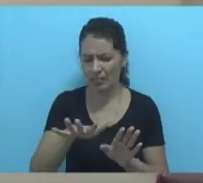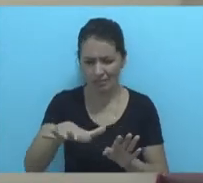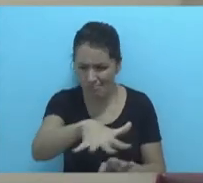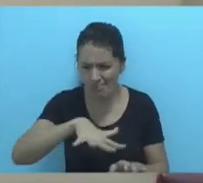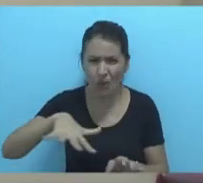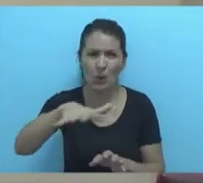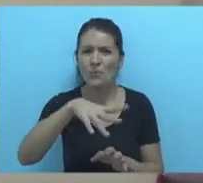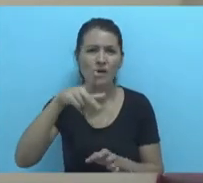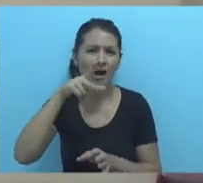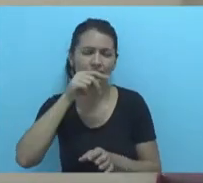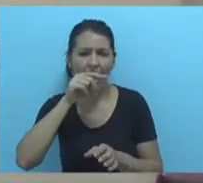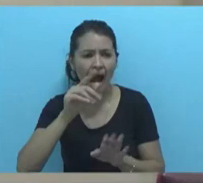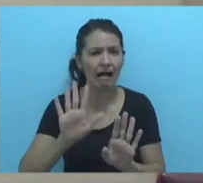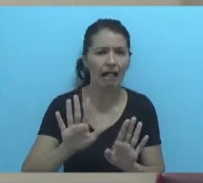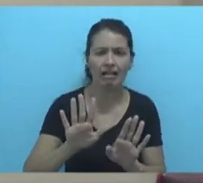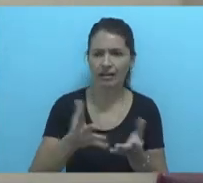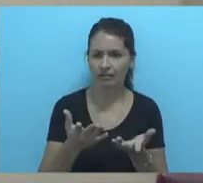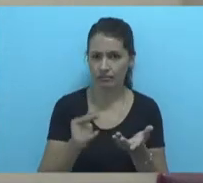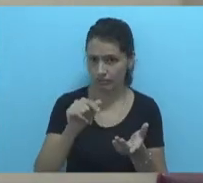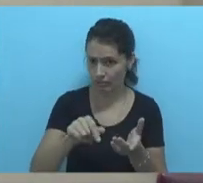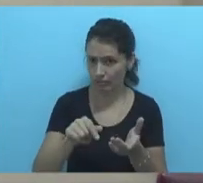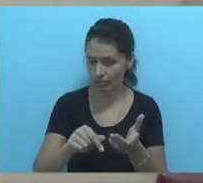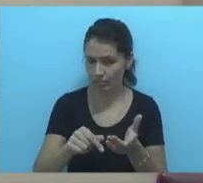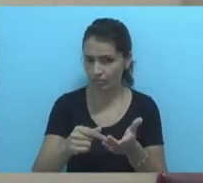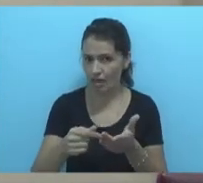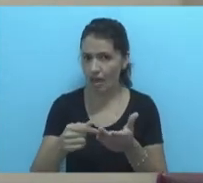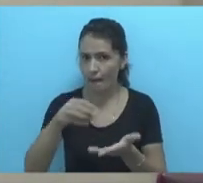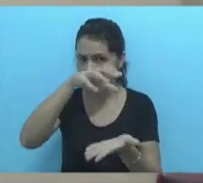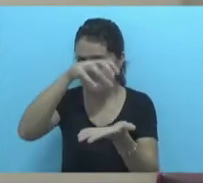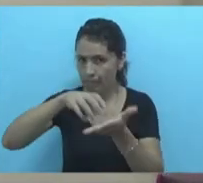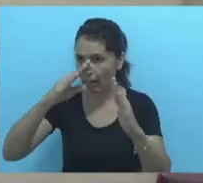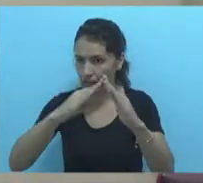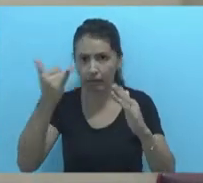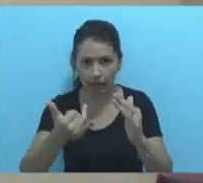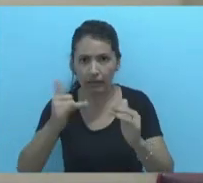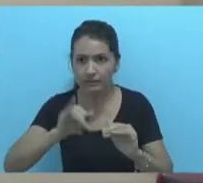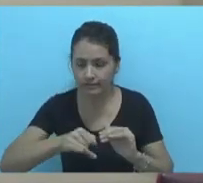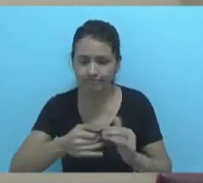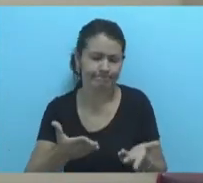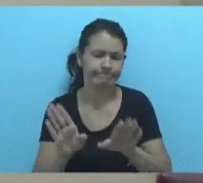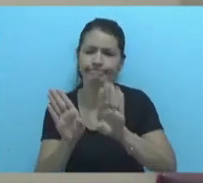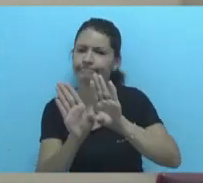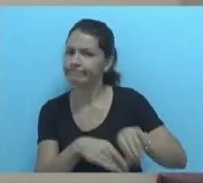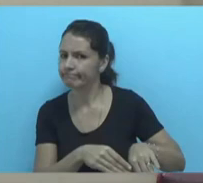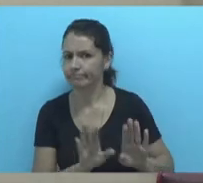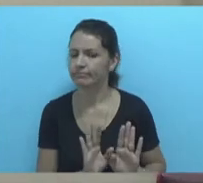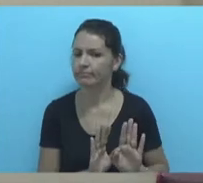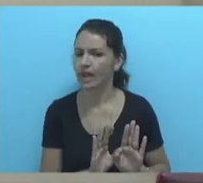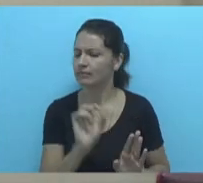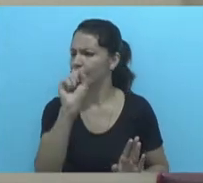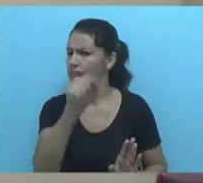con respecto a los avances, por ejemplo, en cloacas, pero al determinar ese porcentaje se dejaban afuera a